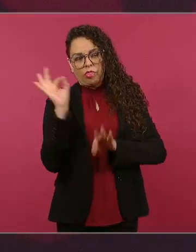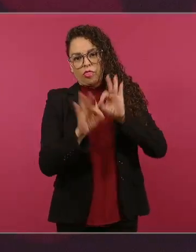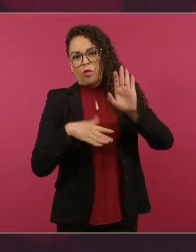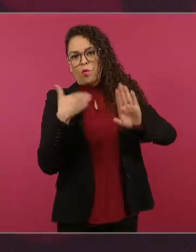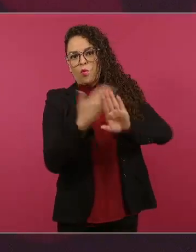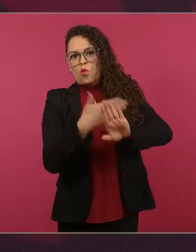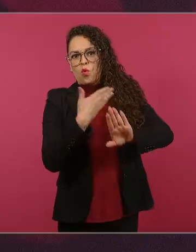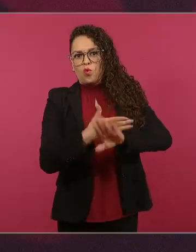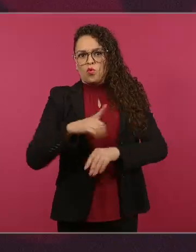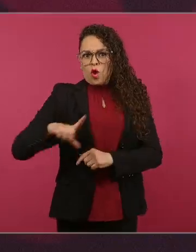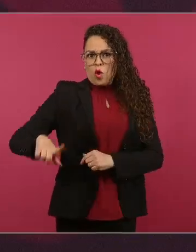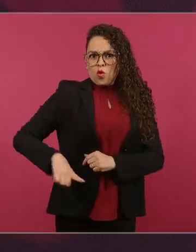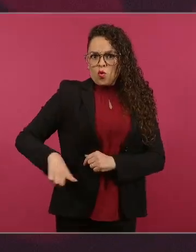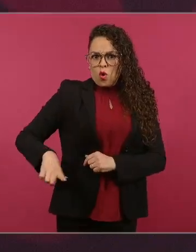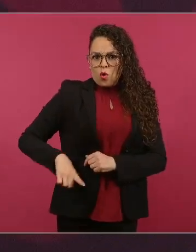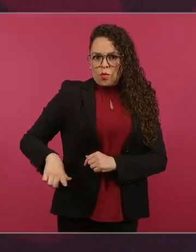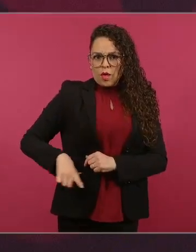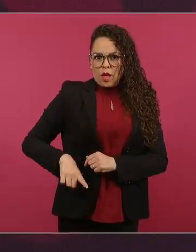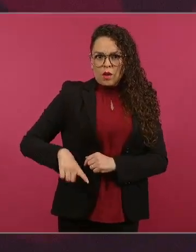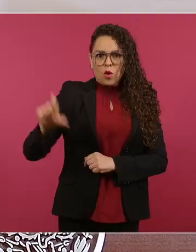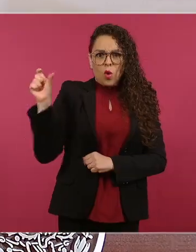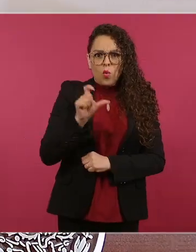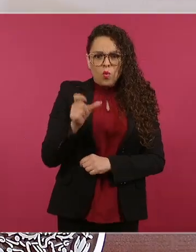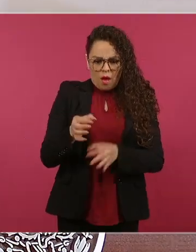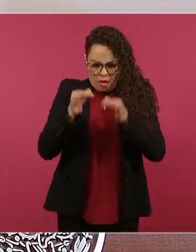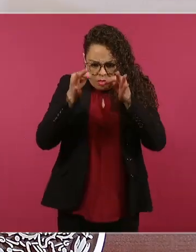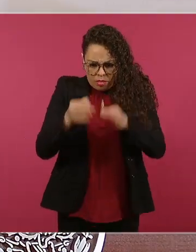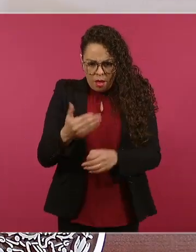legítimamente constituido en México?